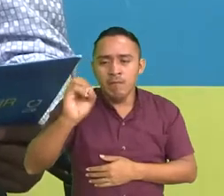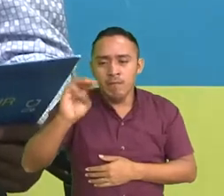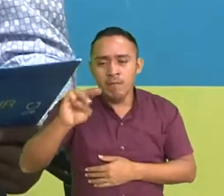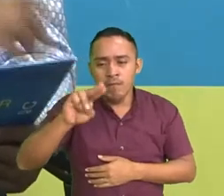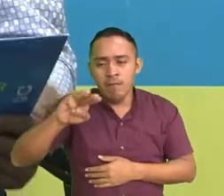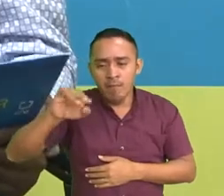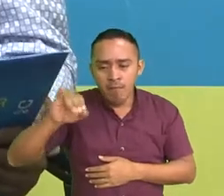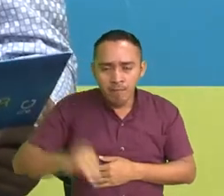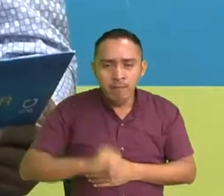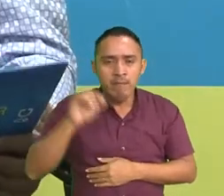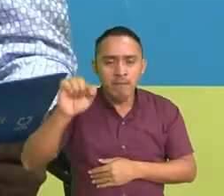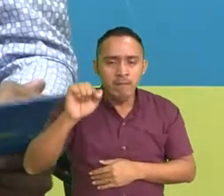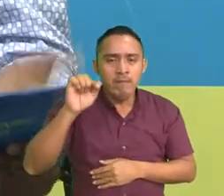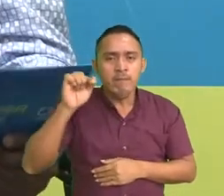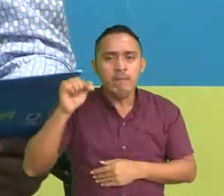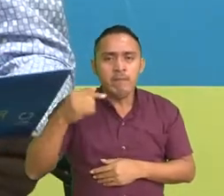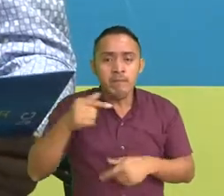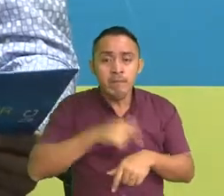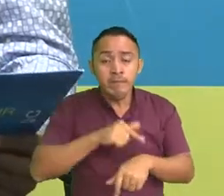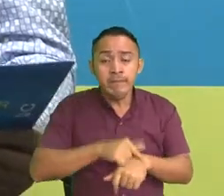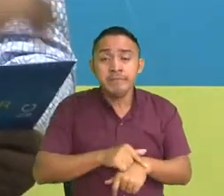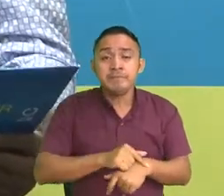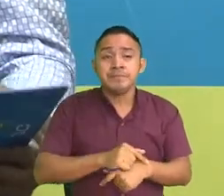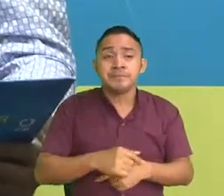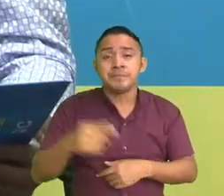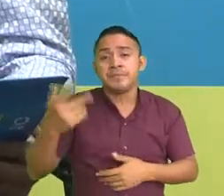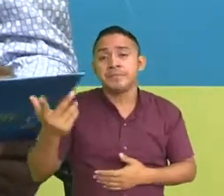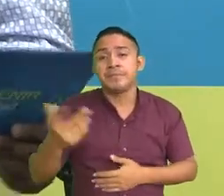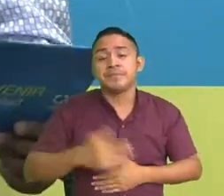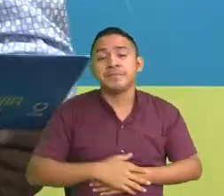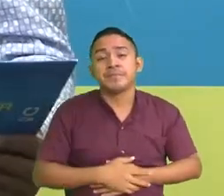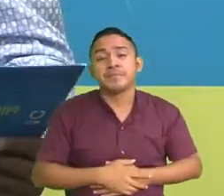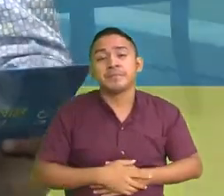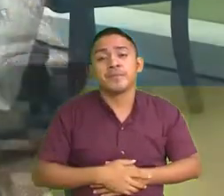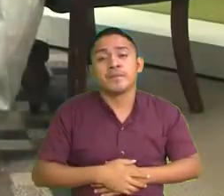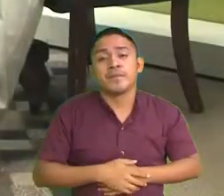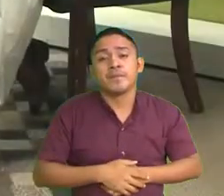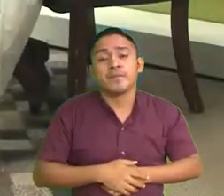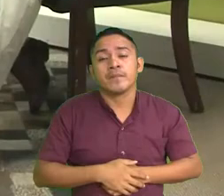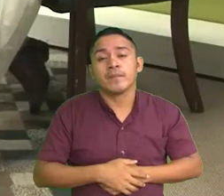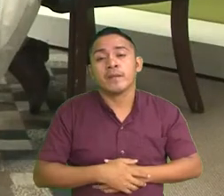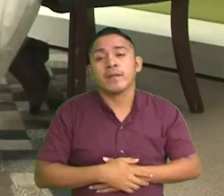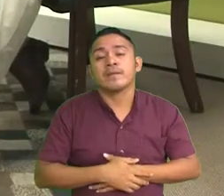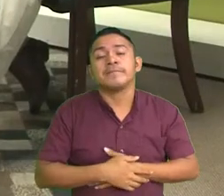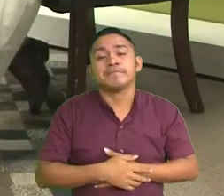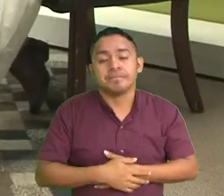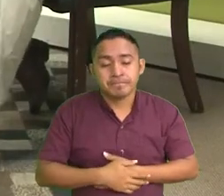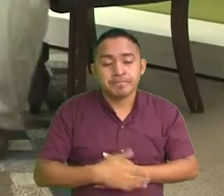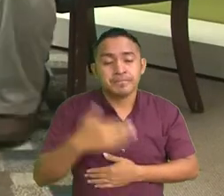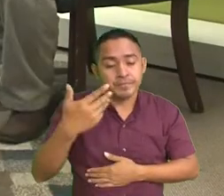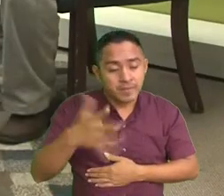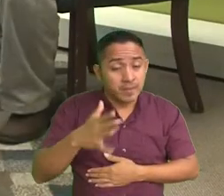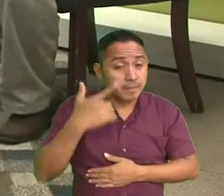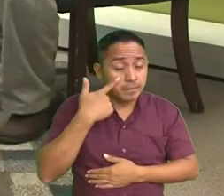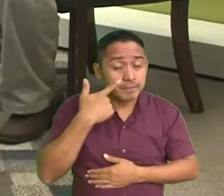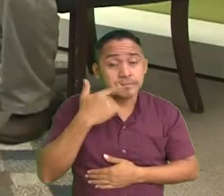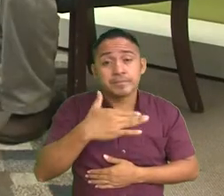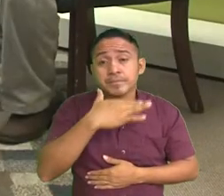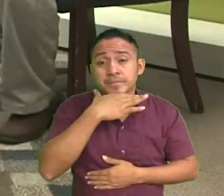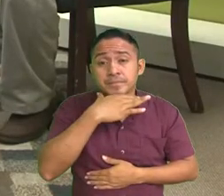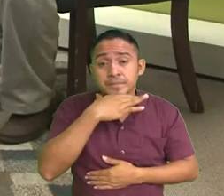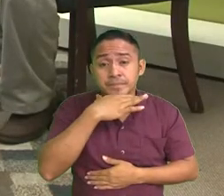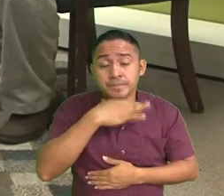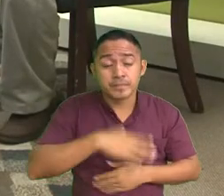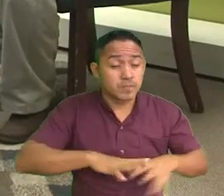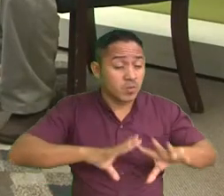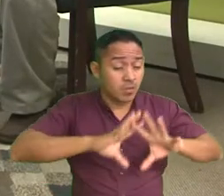desarrollo en esta etapa de la pubertad? La pubertad. Mira, es extremadamente difícil para ellos con todo lo que